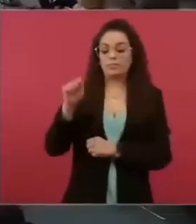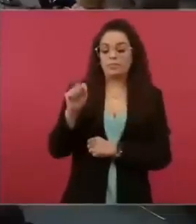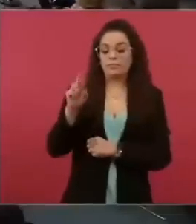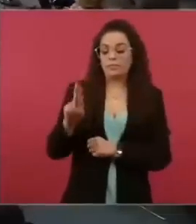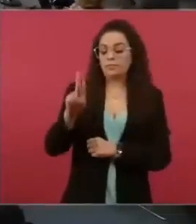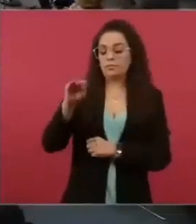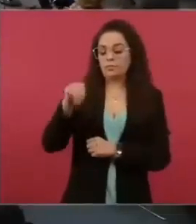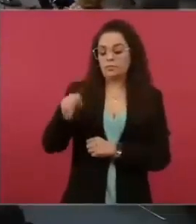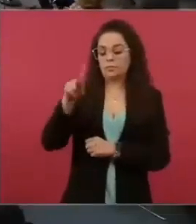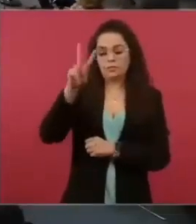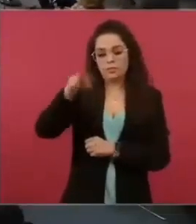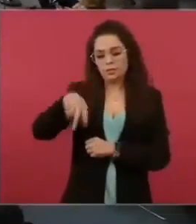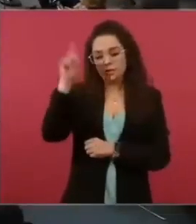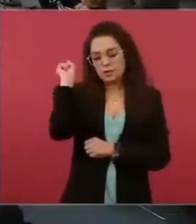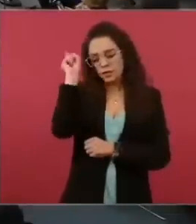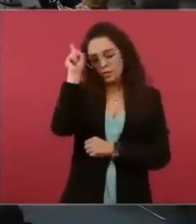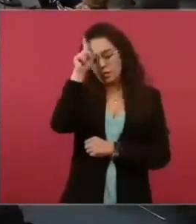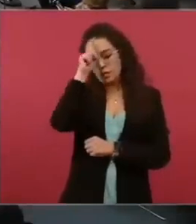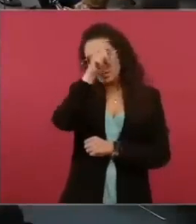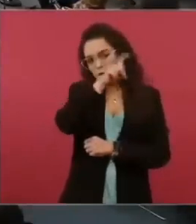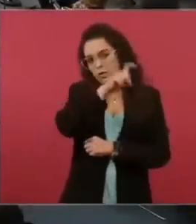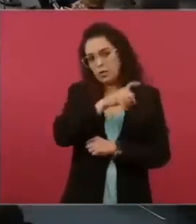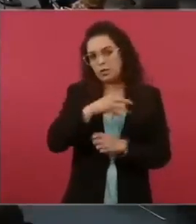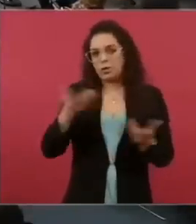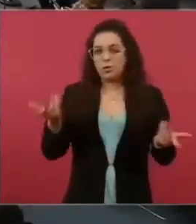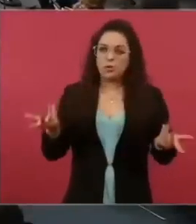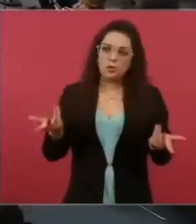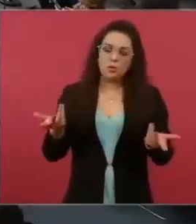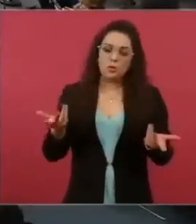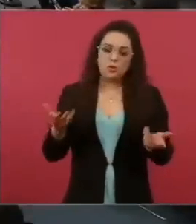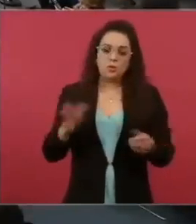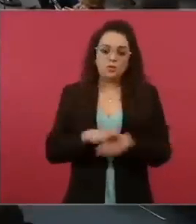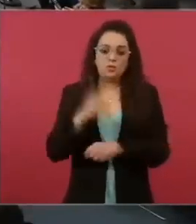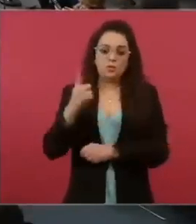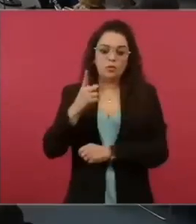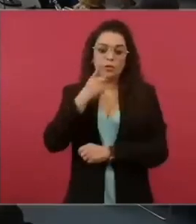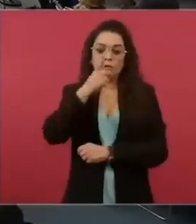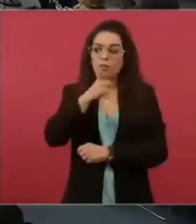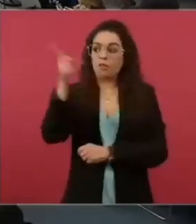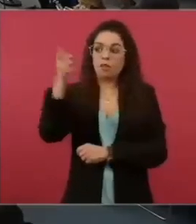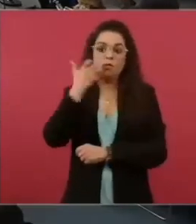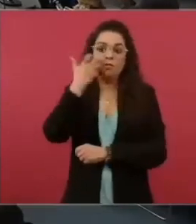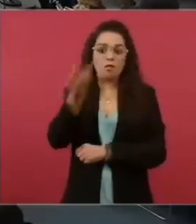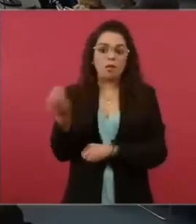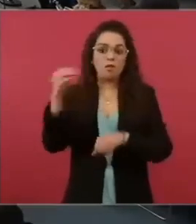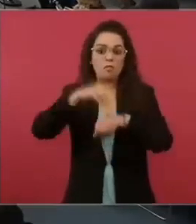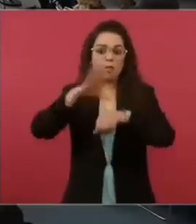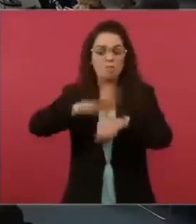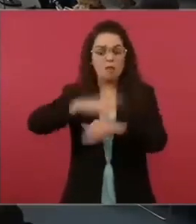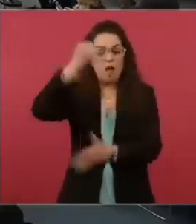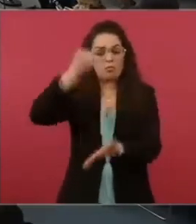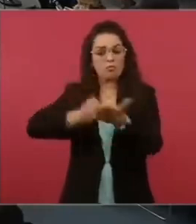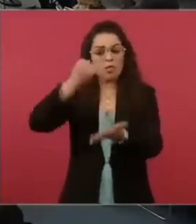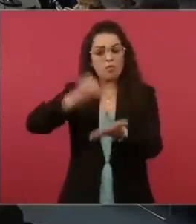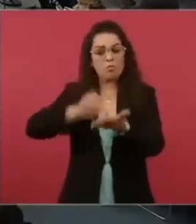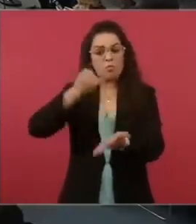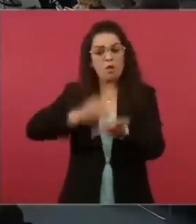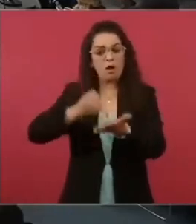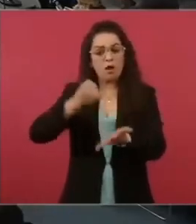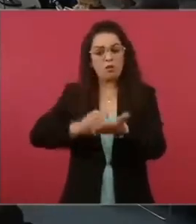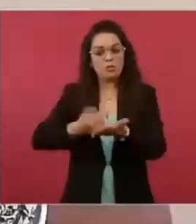episodio difícil cuando lo de la amenaza de ponernos aranceles y